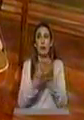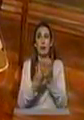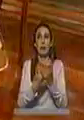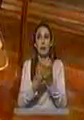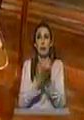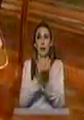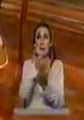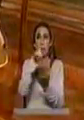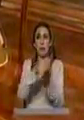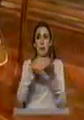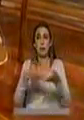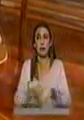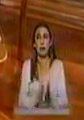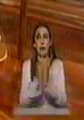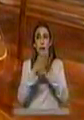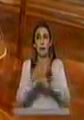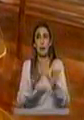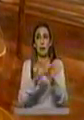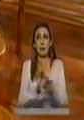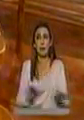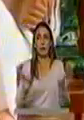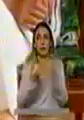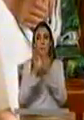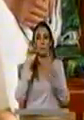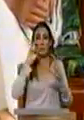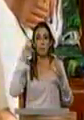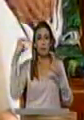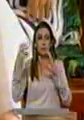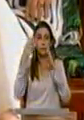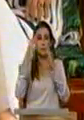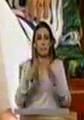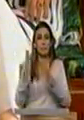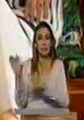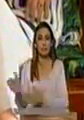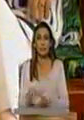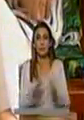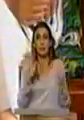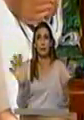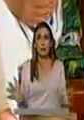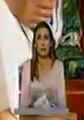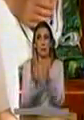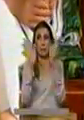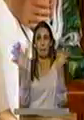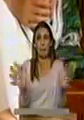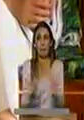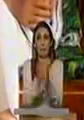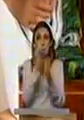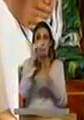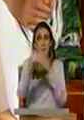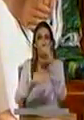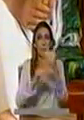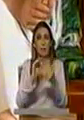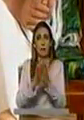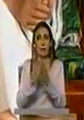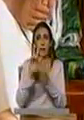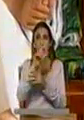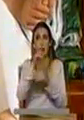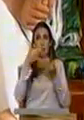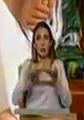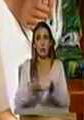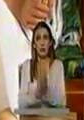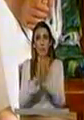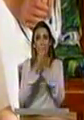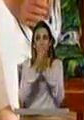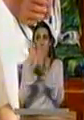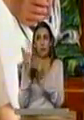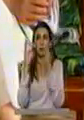de cruceros porque ese es el turista también que necesitamos, que vengan a incrementar, duplicar, triplicar, que queremos 3 cruceros mínimos en el